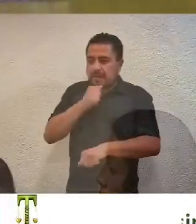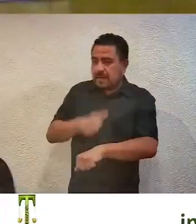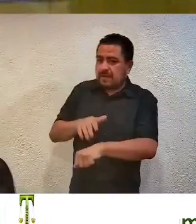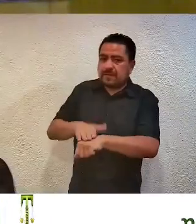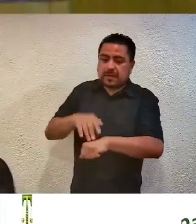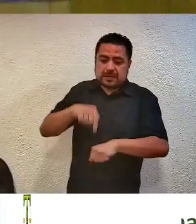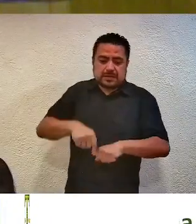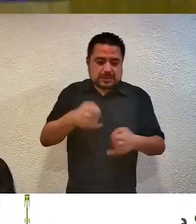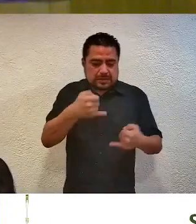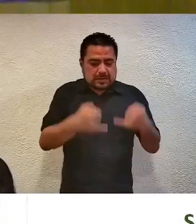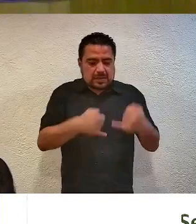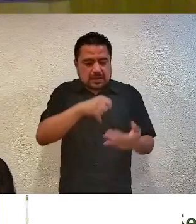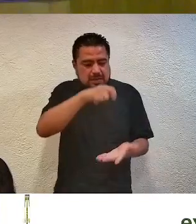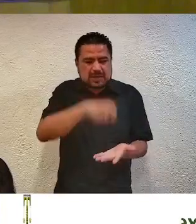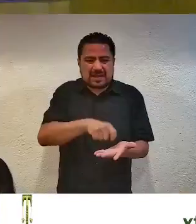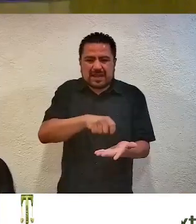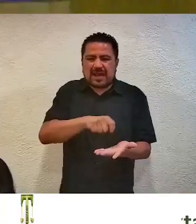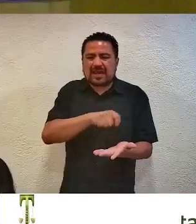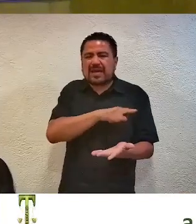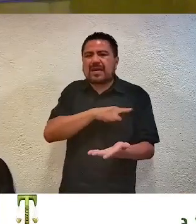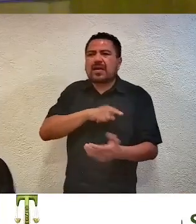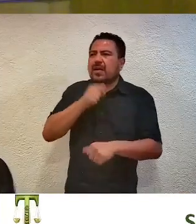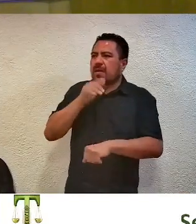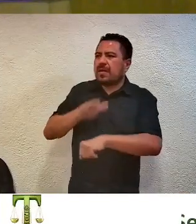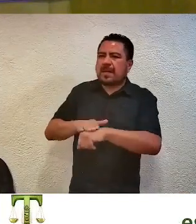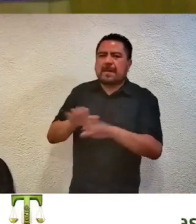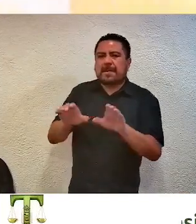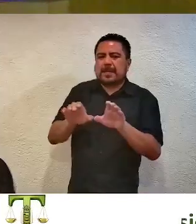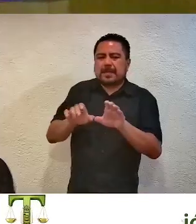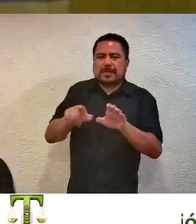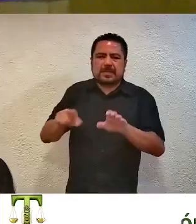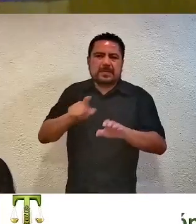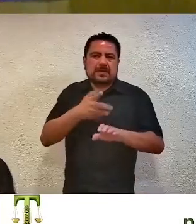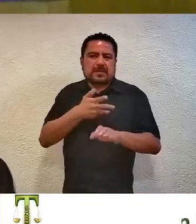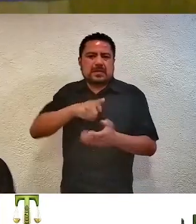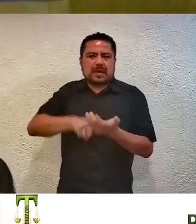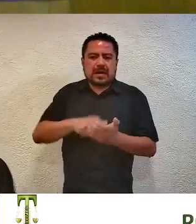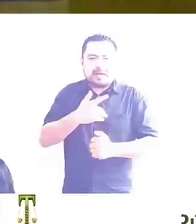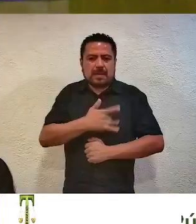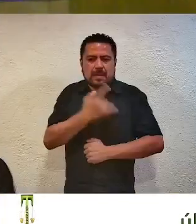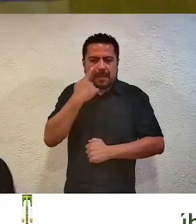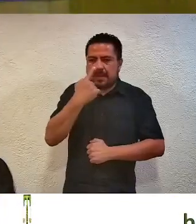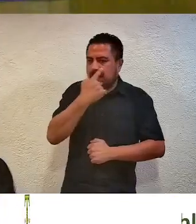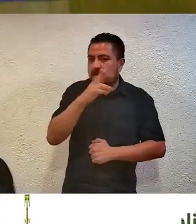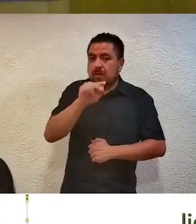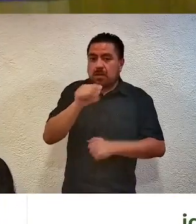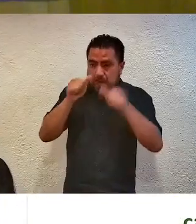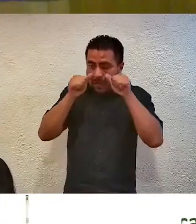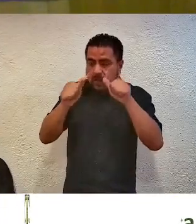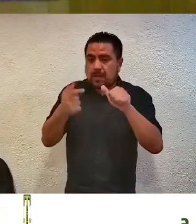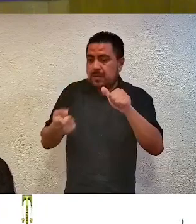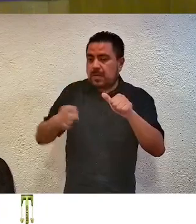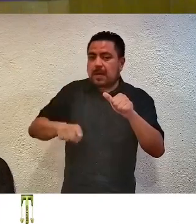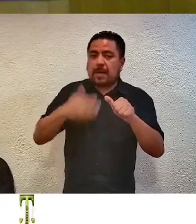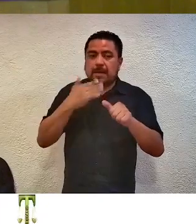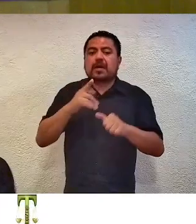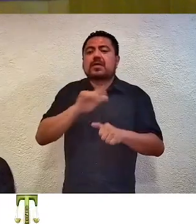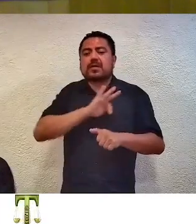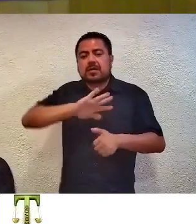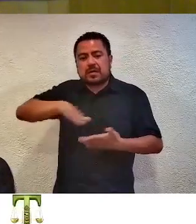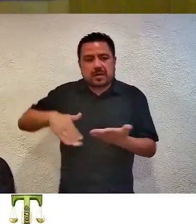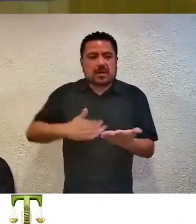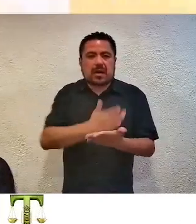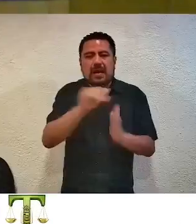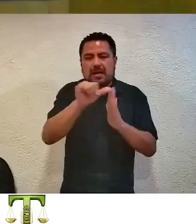Tribunal Electoral el cumplimiento dado, remitiendo las constancias que lo acreditan, apercibida de que no cumplir en la forma ordenada, se procederá en términos de